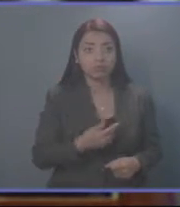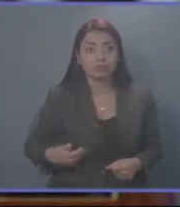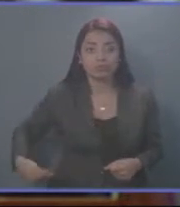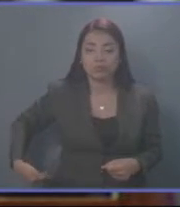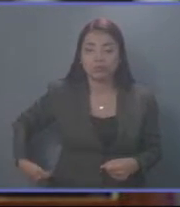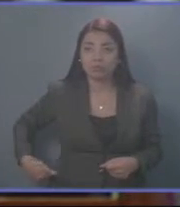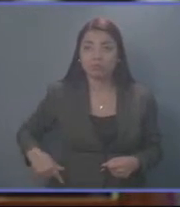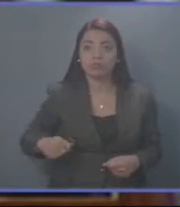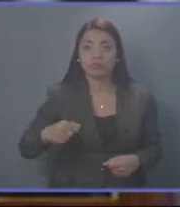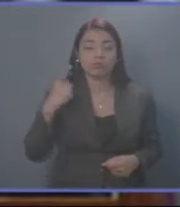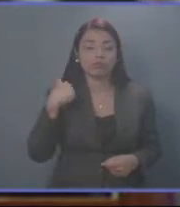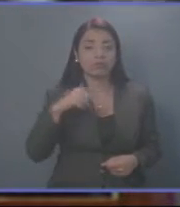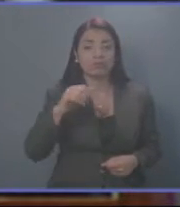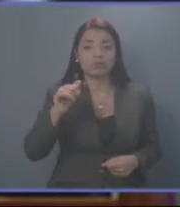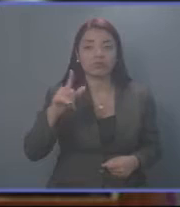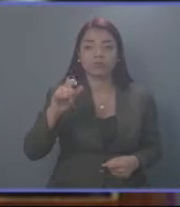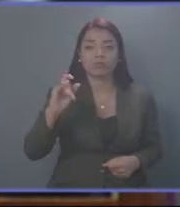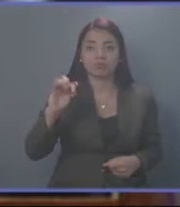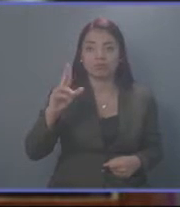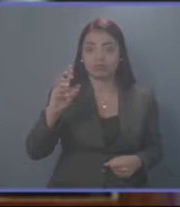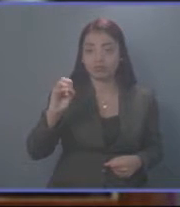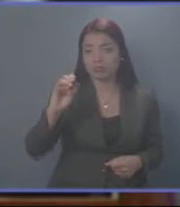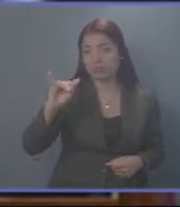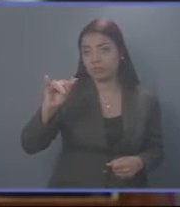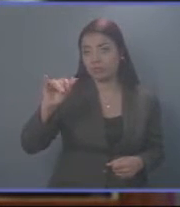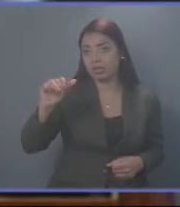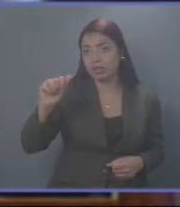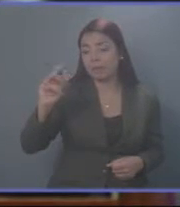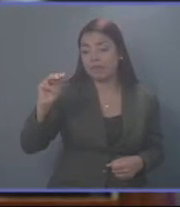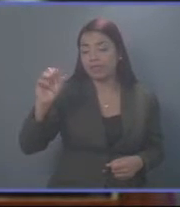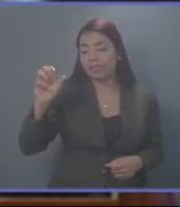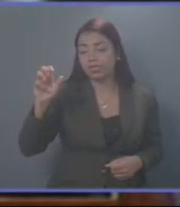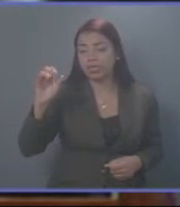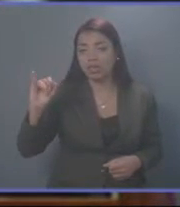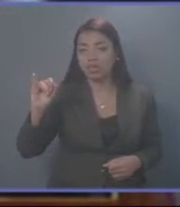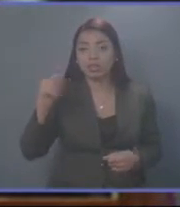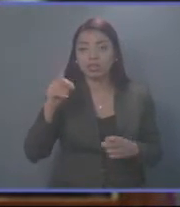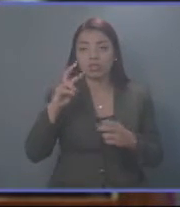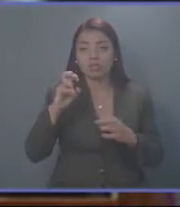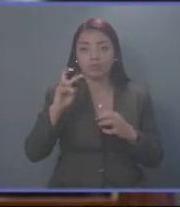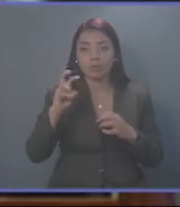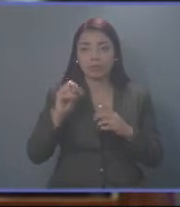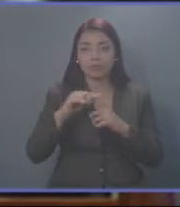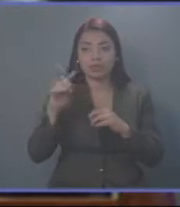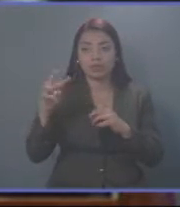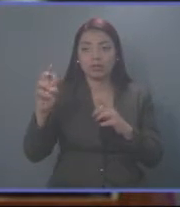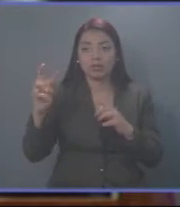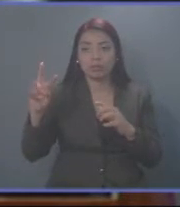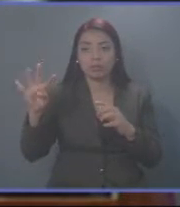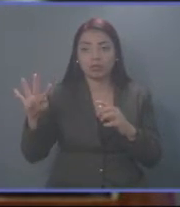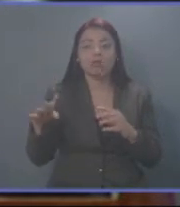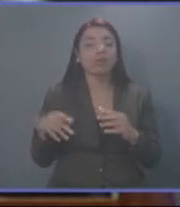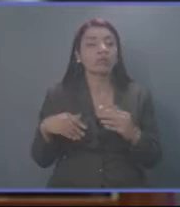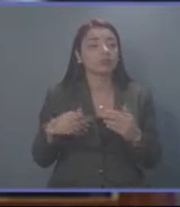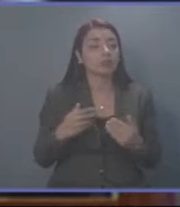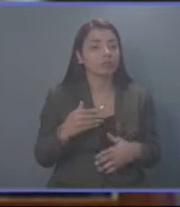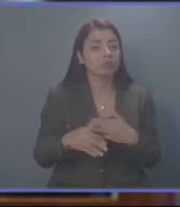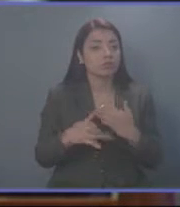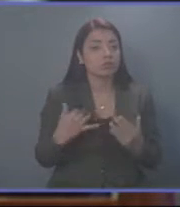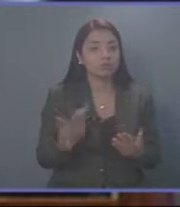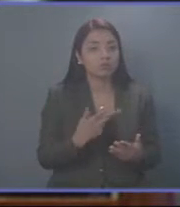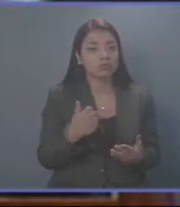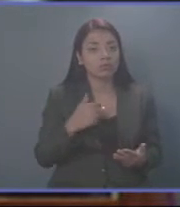electo el señor Alejandro Yamatei, periodo 2020-2024. En razón de lo anterior,